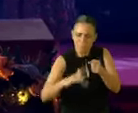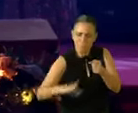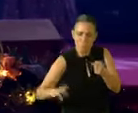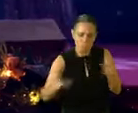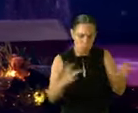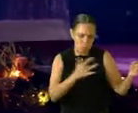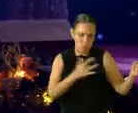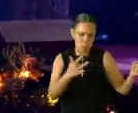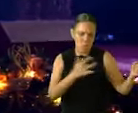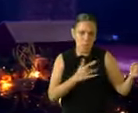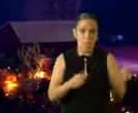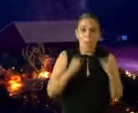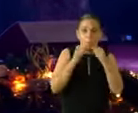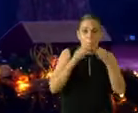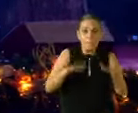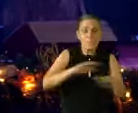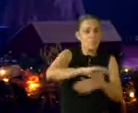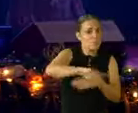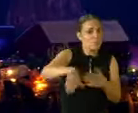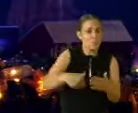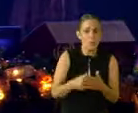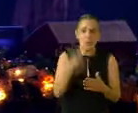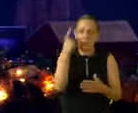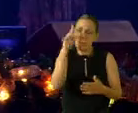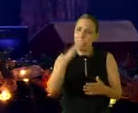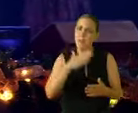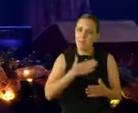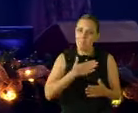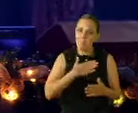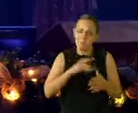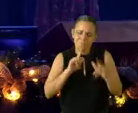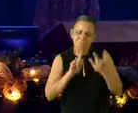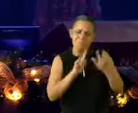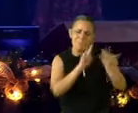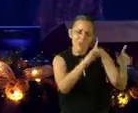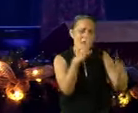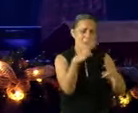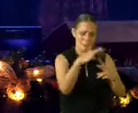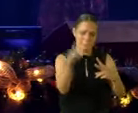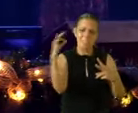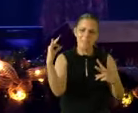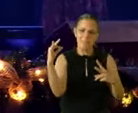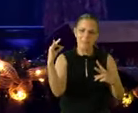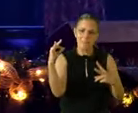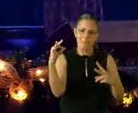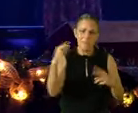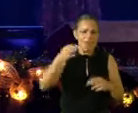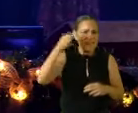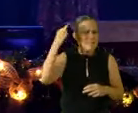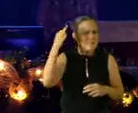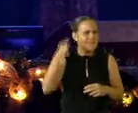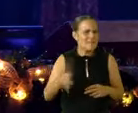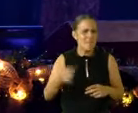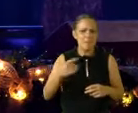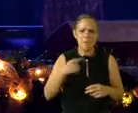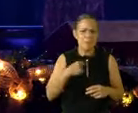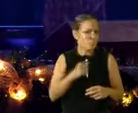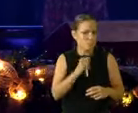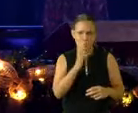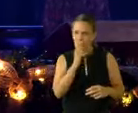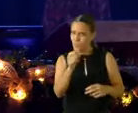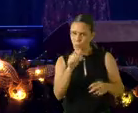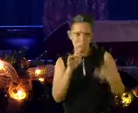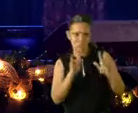Bendecidos todos. Para mí fue un viaje bien especial porque siempre me había resistido a ir. La pastora me decía,